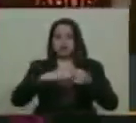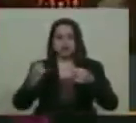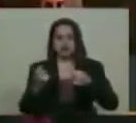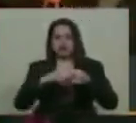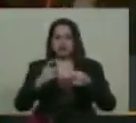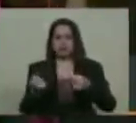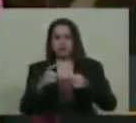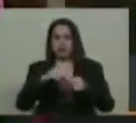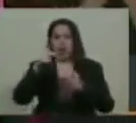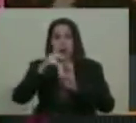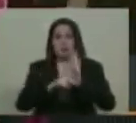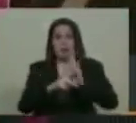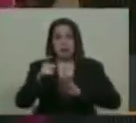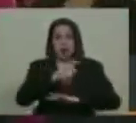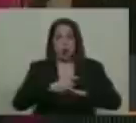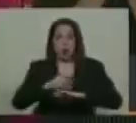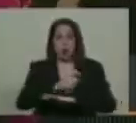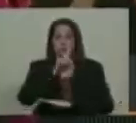gobierno